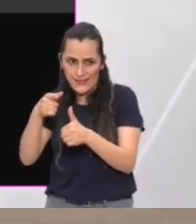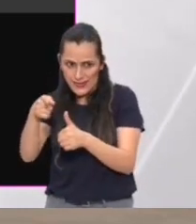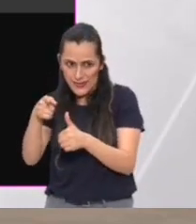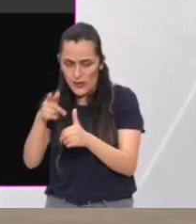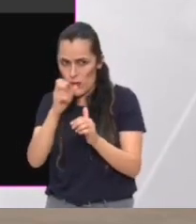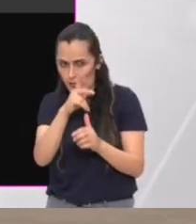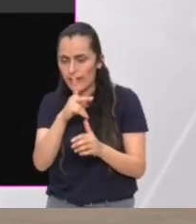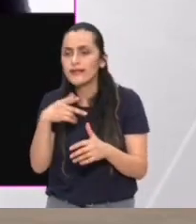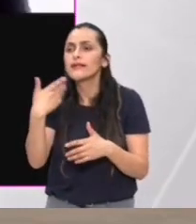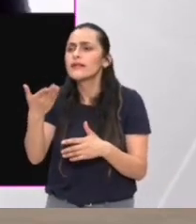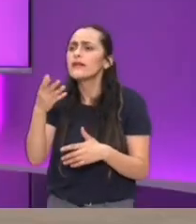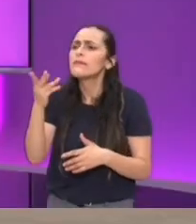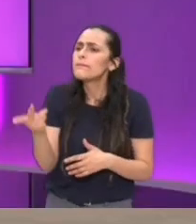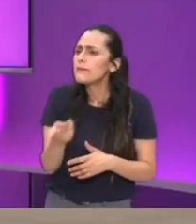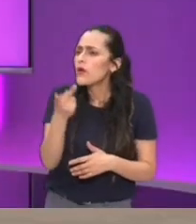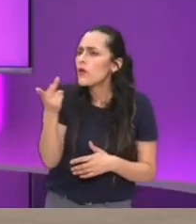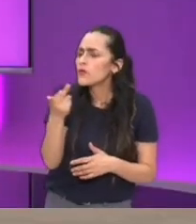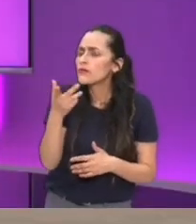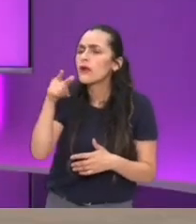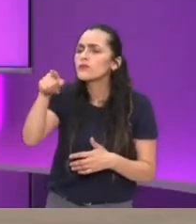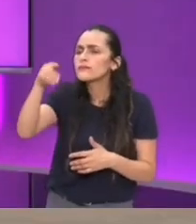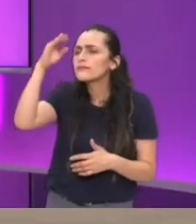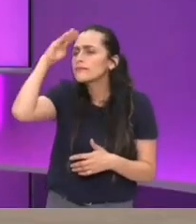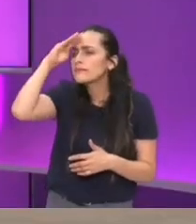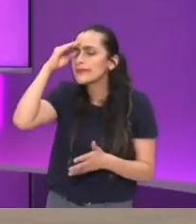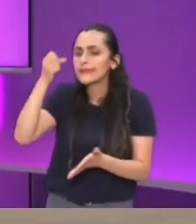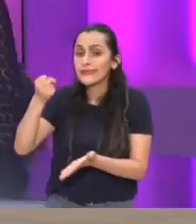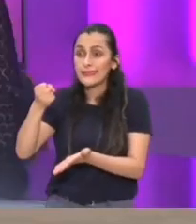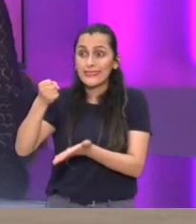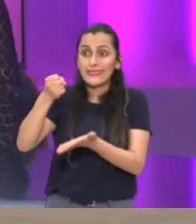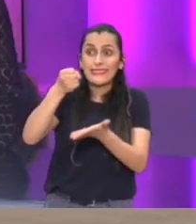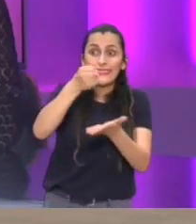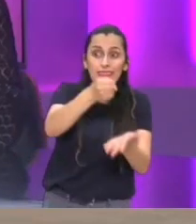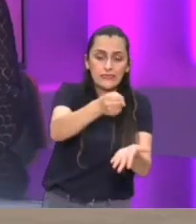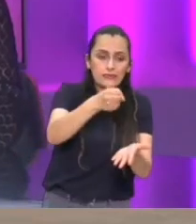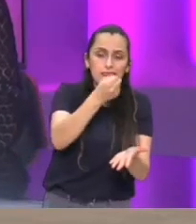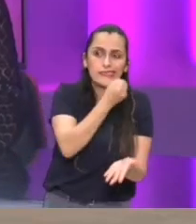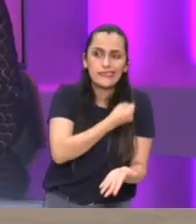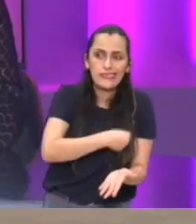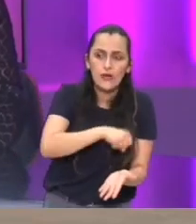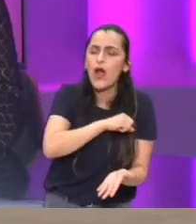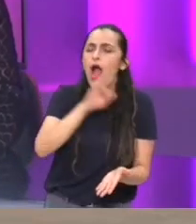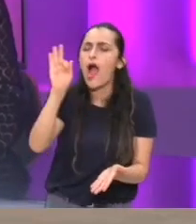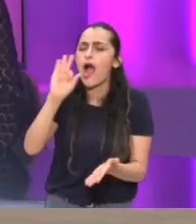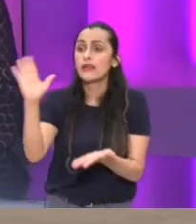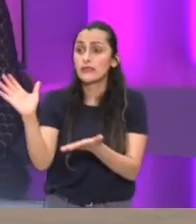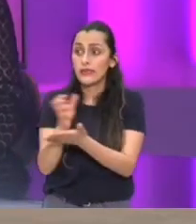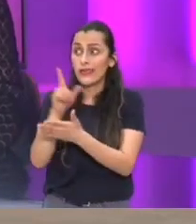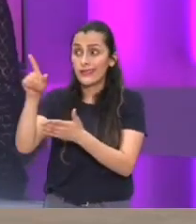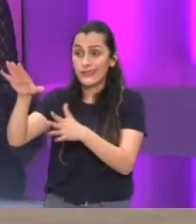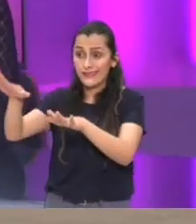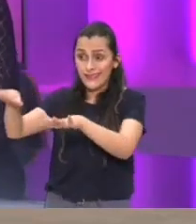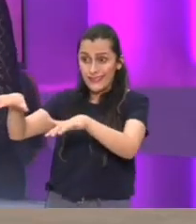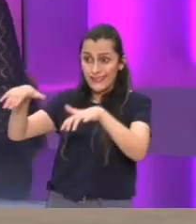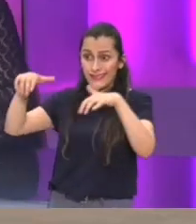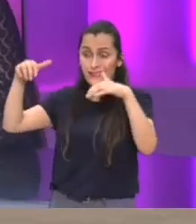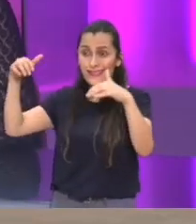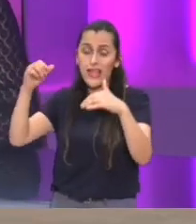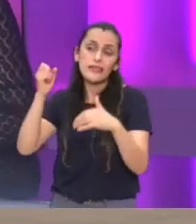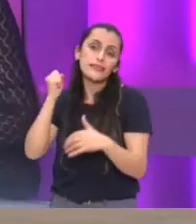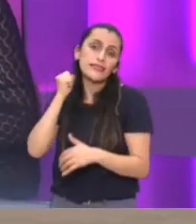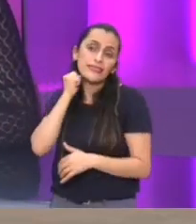repito, Carolina, la pregunta es, ¿cuánto plantearían invertir en salud de ganar espacios en San Lázaro y cómo lo distribuirían para garantizar este